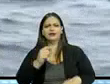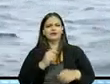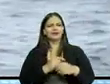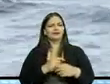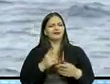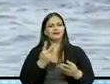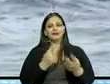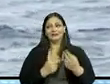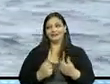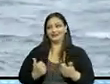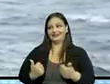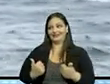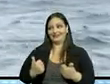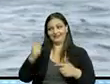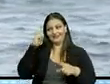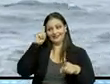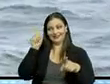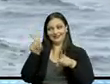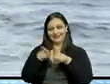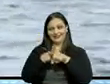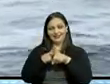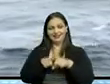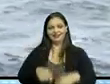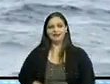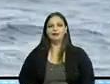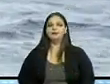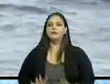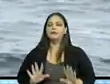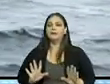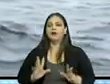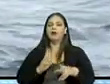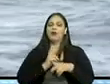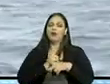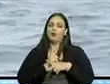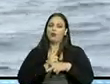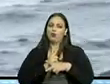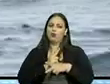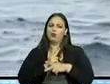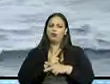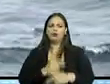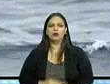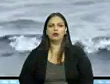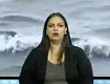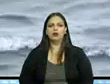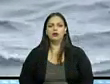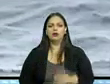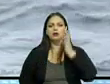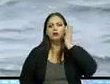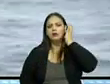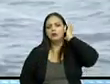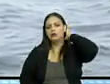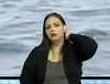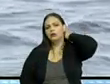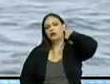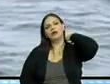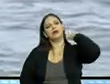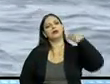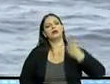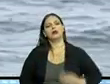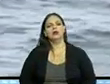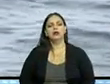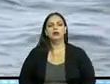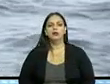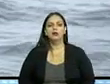idea! ¡Lindo, lindo! Eso sí, tenemos que tener mucho cuidado, por claro supuesto. Claro que sí. Claro que sí, porque no podemos ponernos en riesgo y tampoco